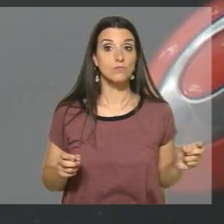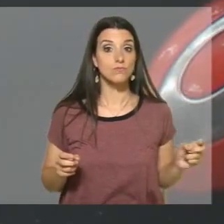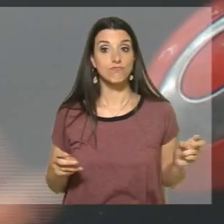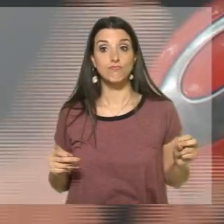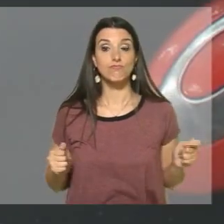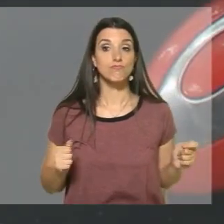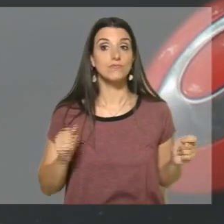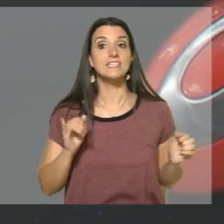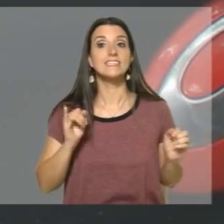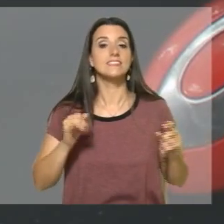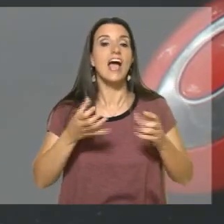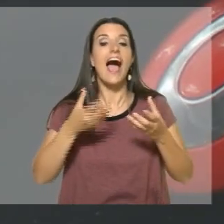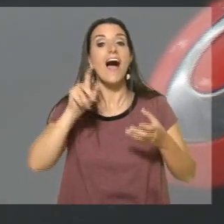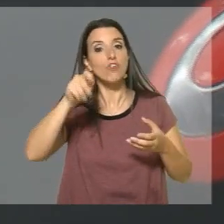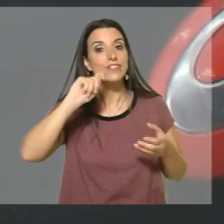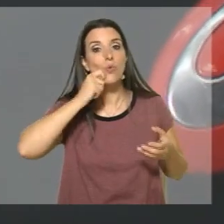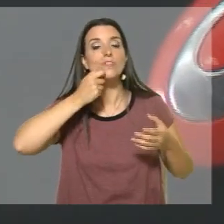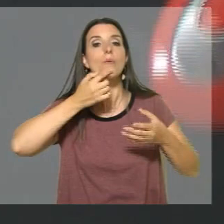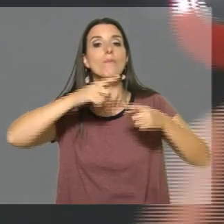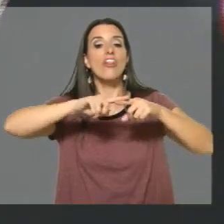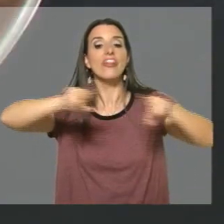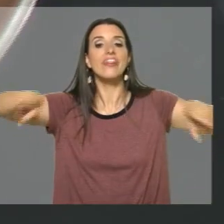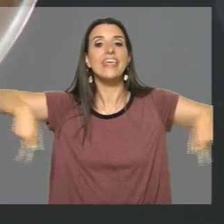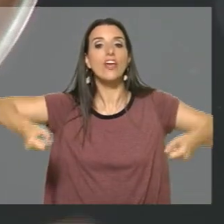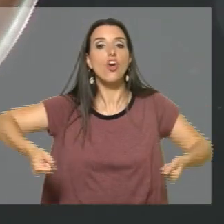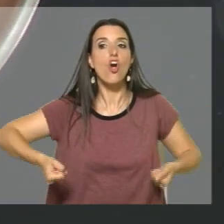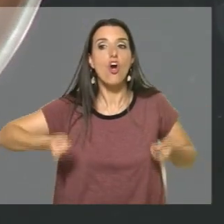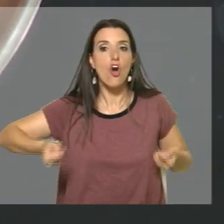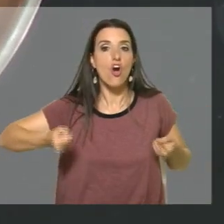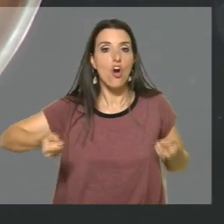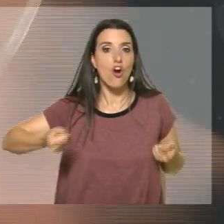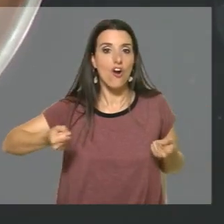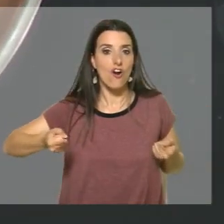¿Disco de arado, vos que te gusta? Ah, qué de arado, bueno. Dije, no.